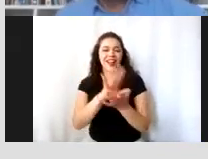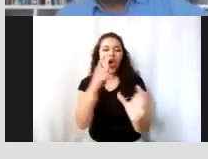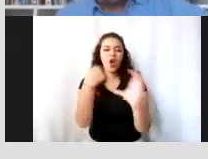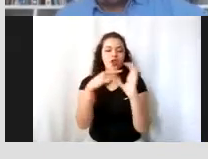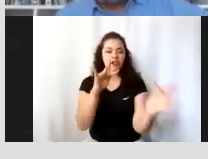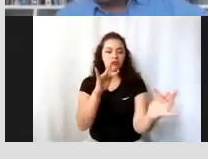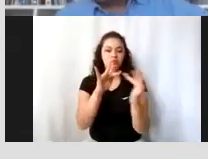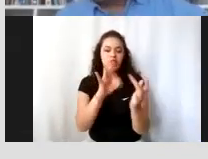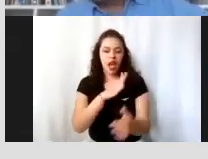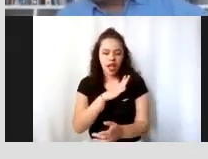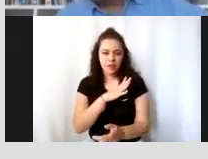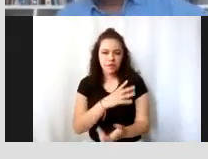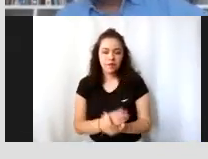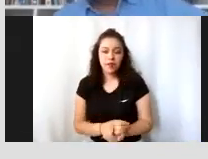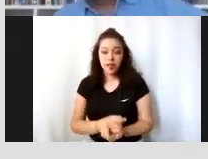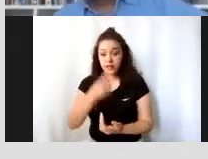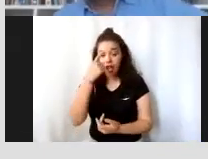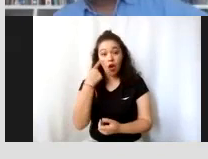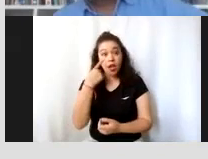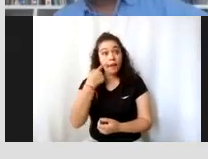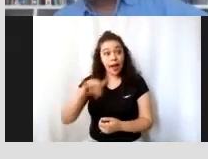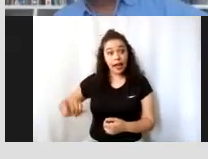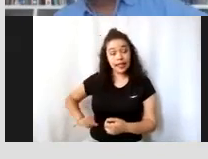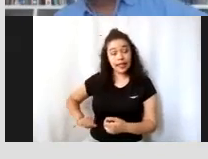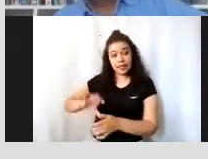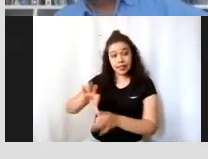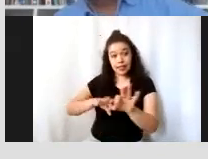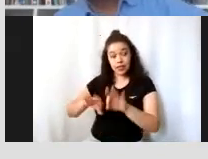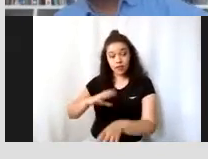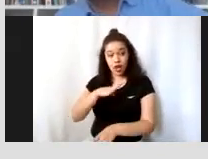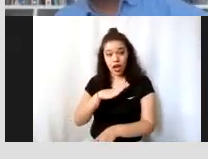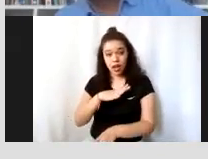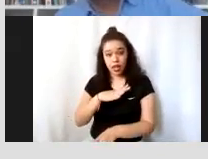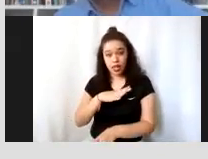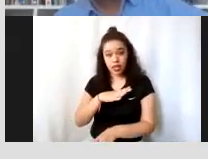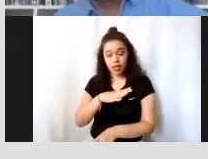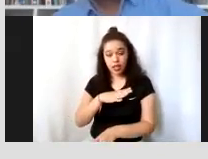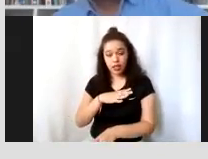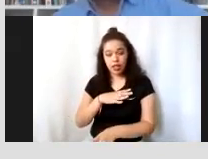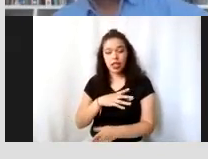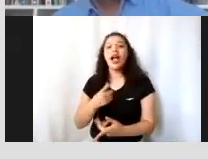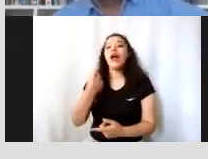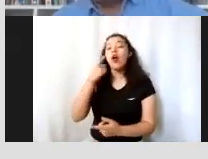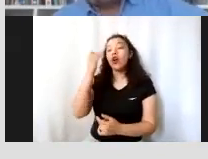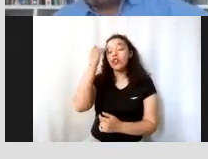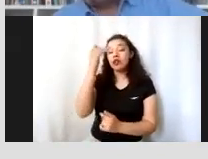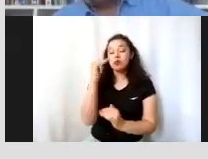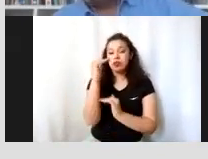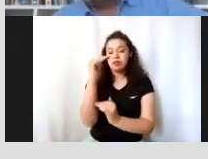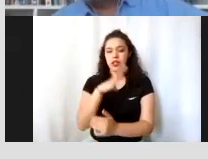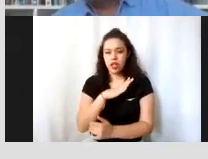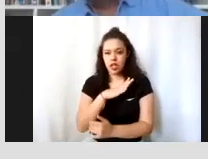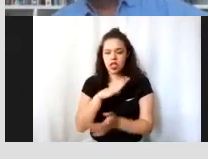contactan para decirles si les interesa. ¿Hay algún límite en tiempo? Porque entiendo que, el expediente como tal sí